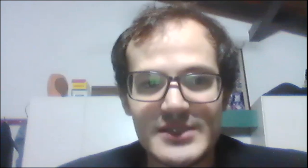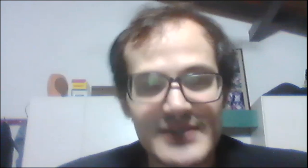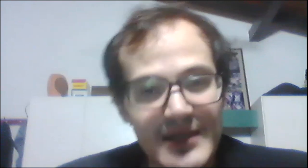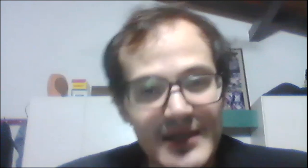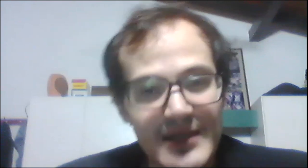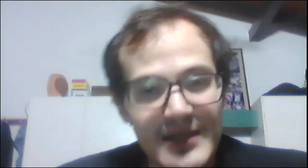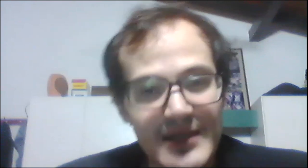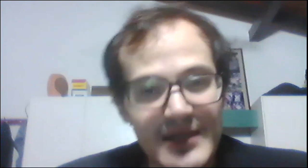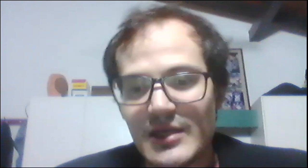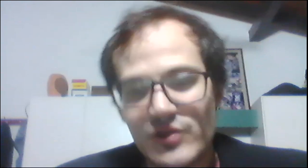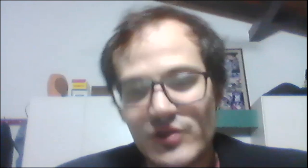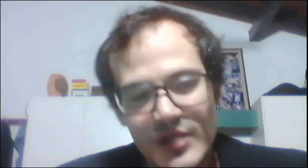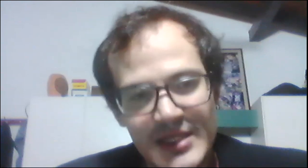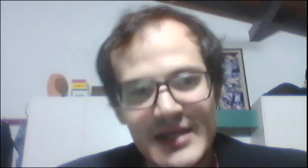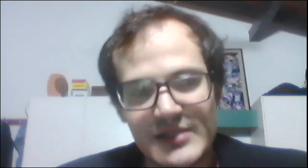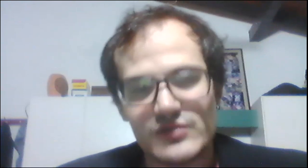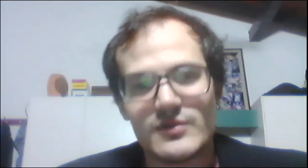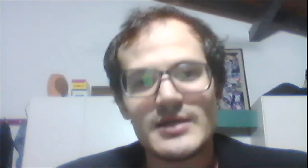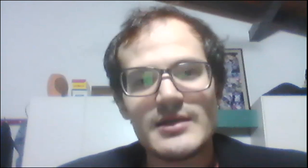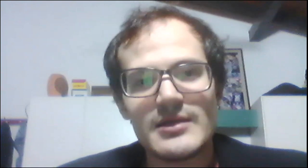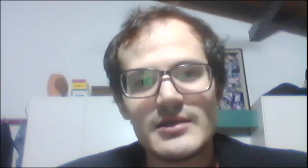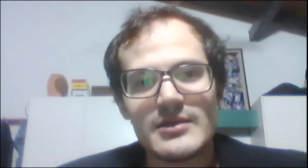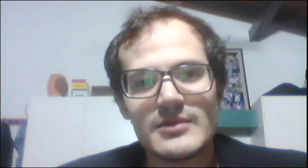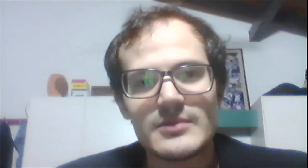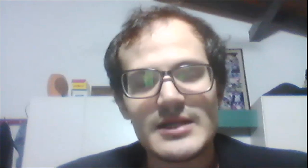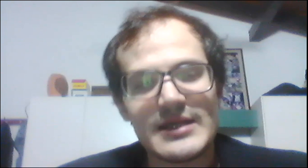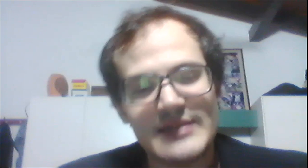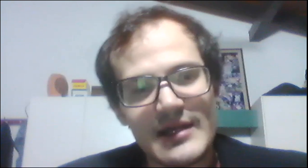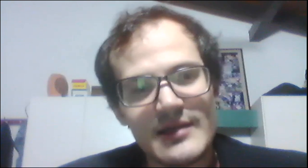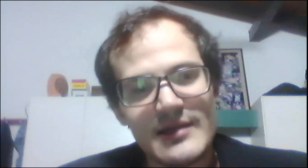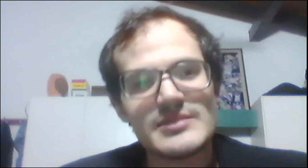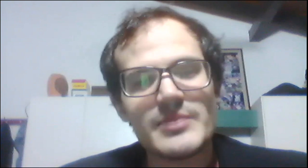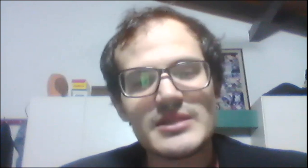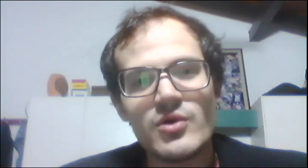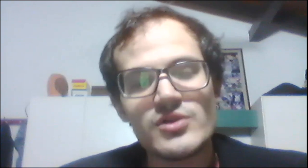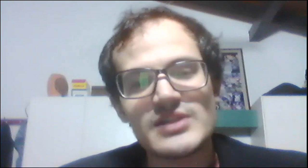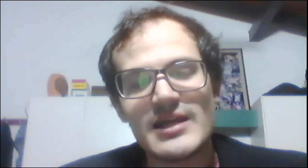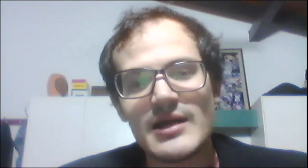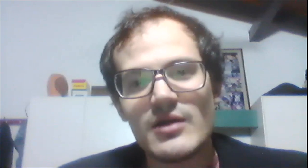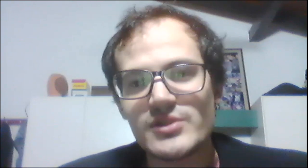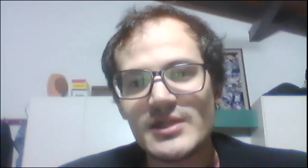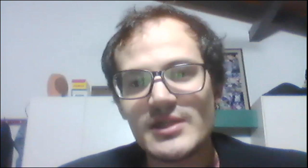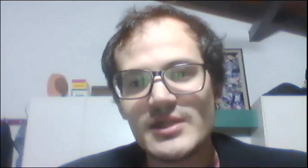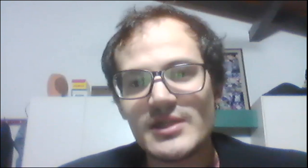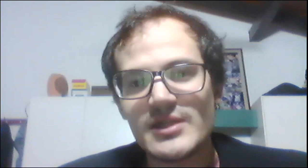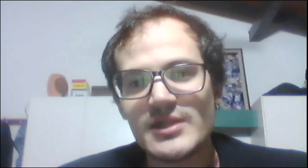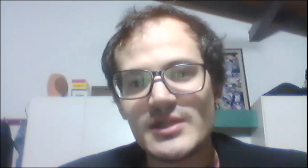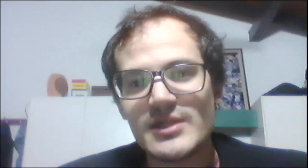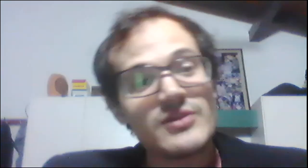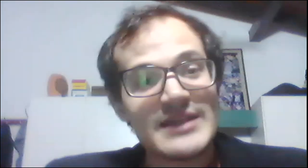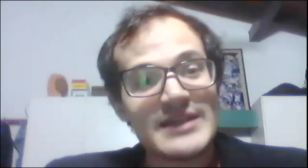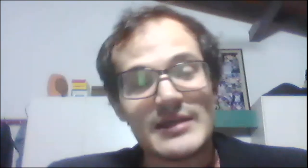completa como quisiéramos. Entonces, yo diría eso, ¿verdad? Rescatar ese patrimonio, ese legado que nos dejaron los